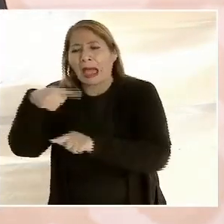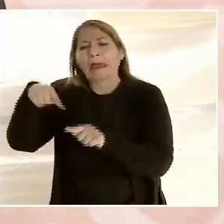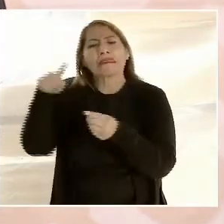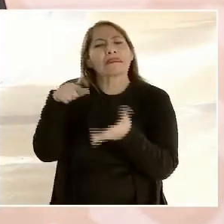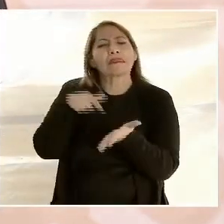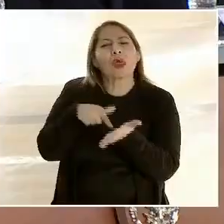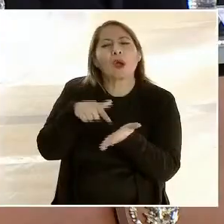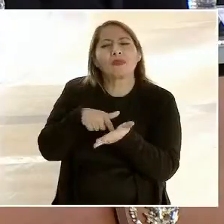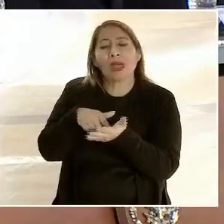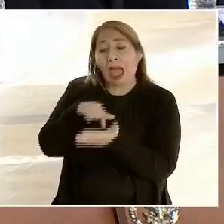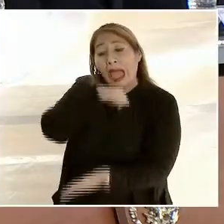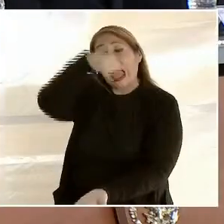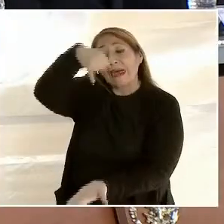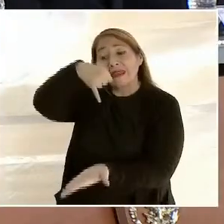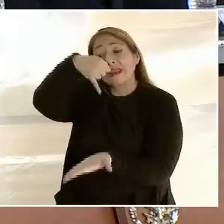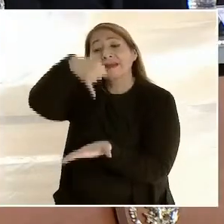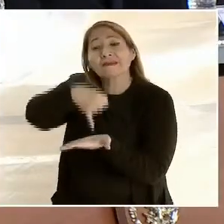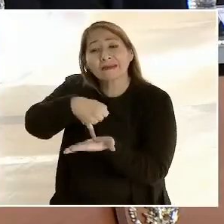Islas Marías,